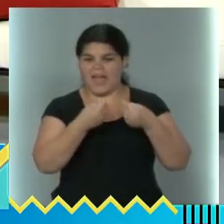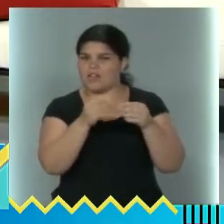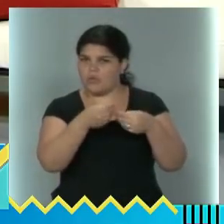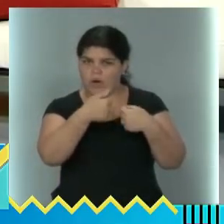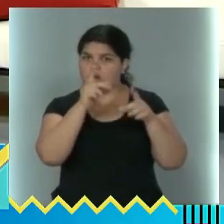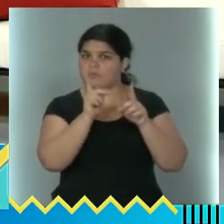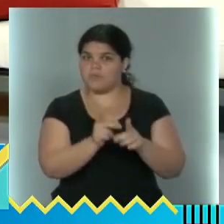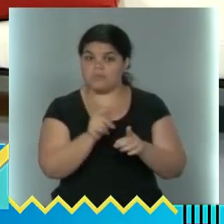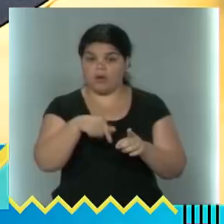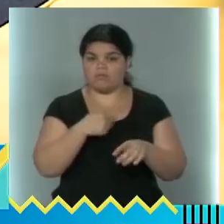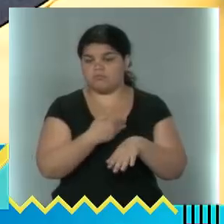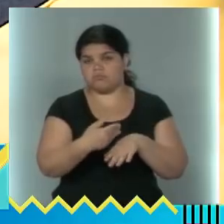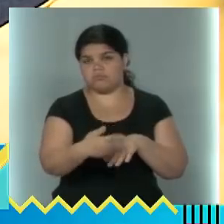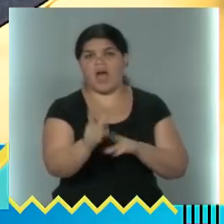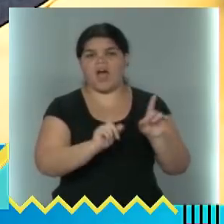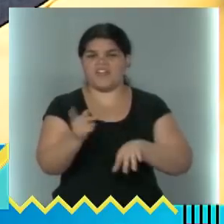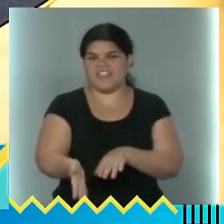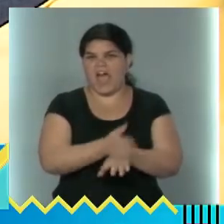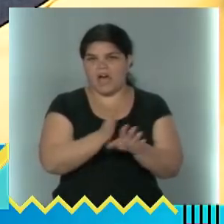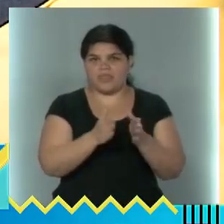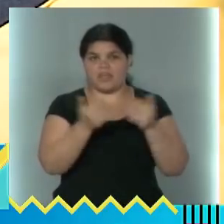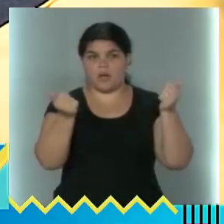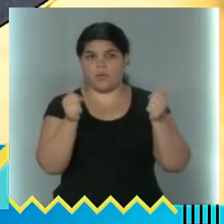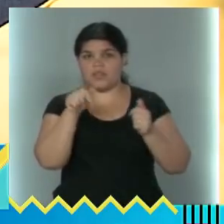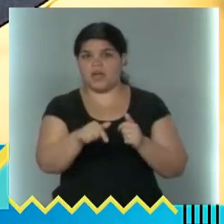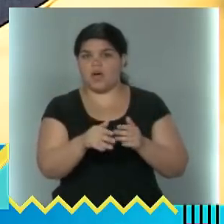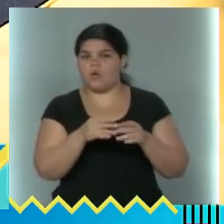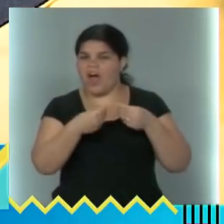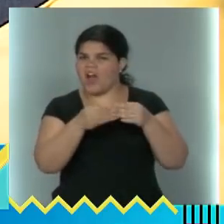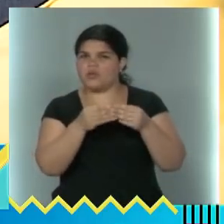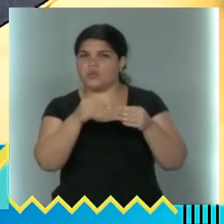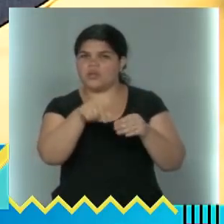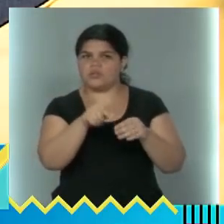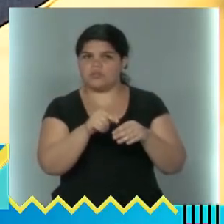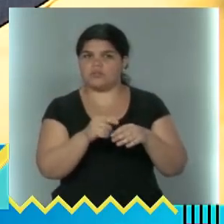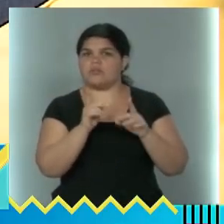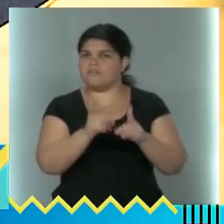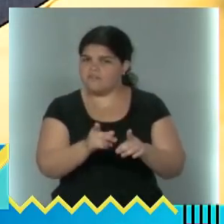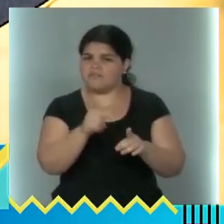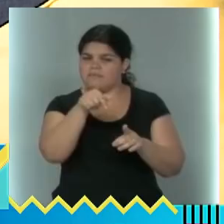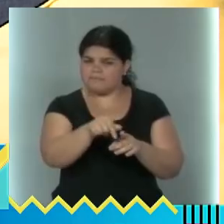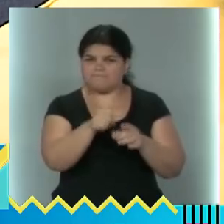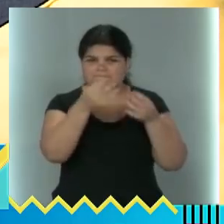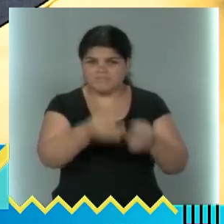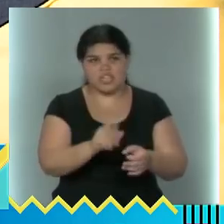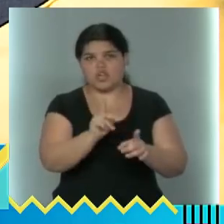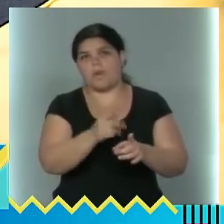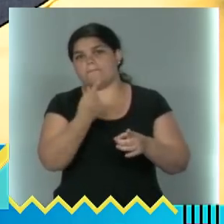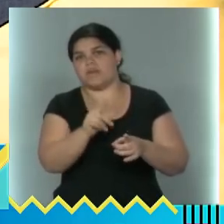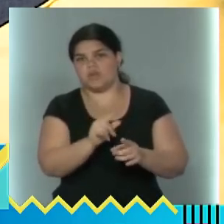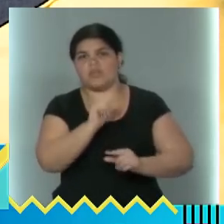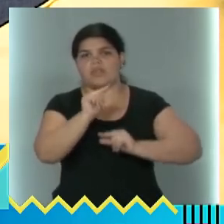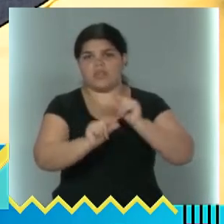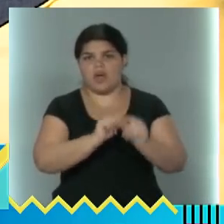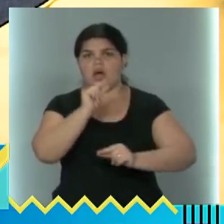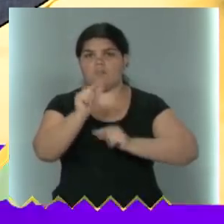algunos casos es en forma temprana y se nota una articulación, no tanto la articulación en sí, sino que se pierden los aspectos prosódicos